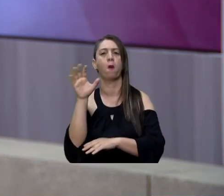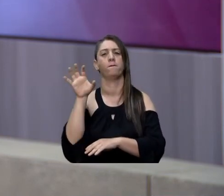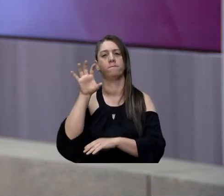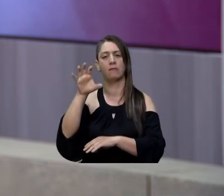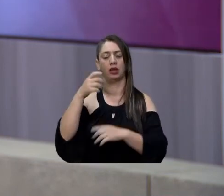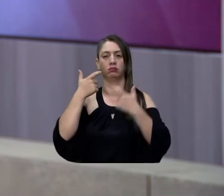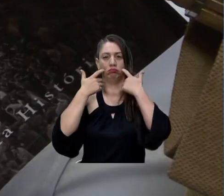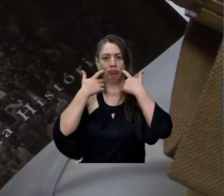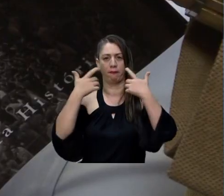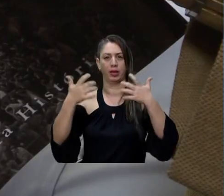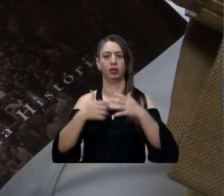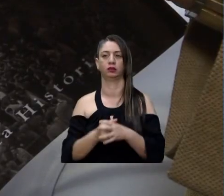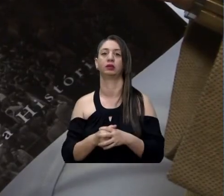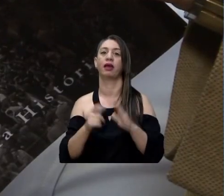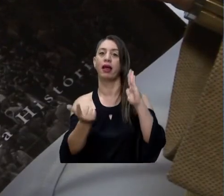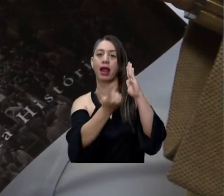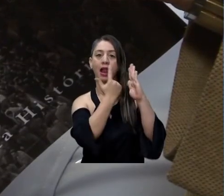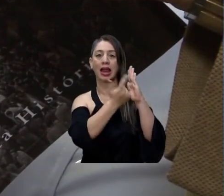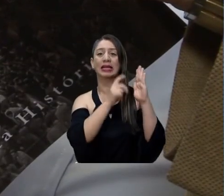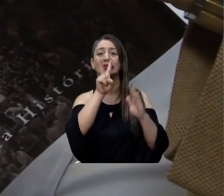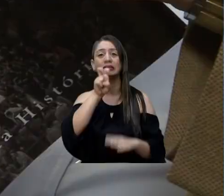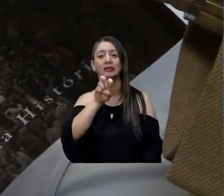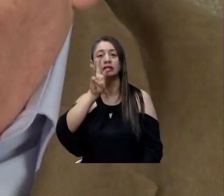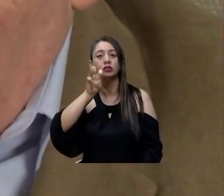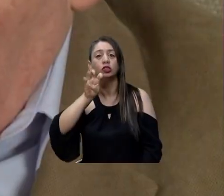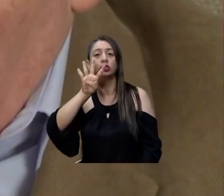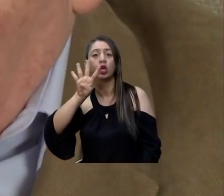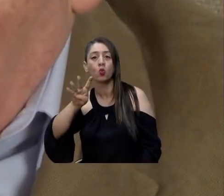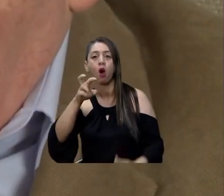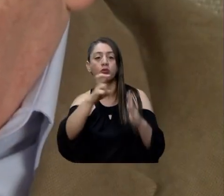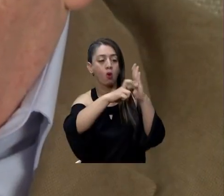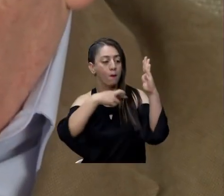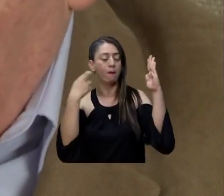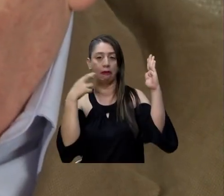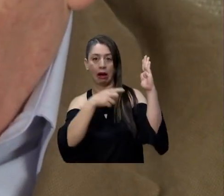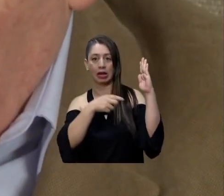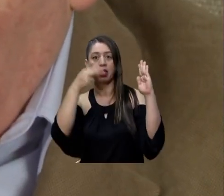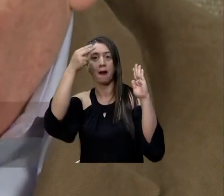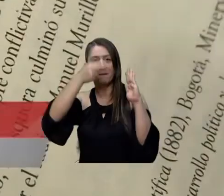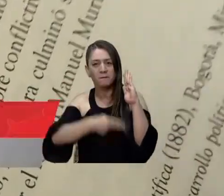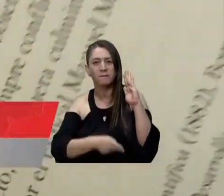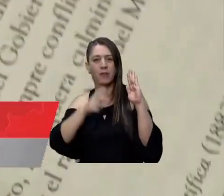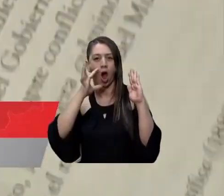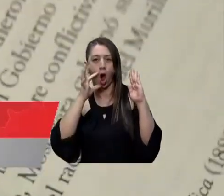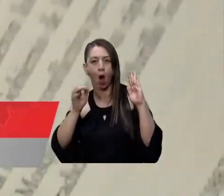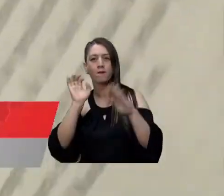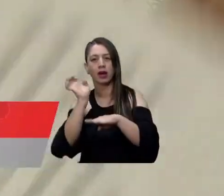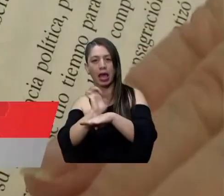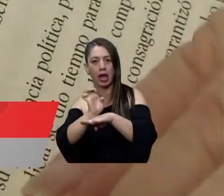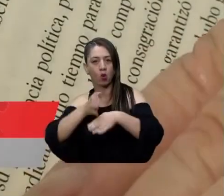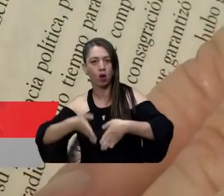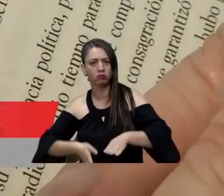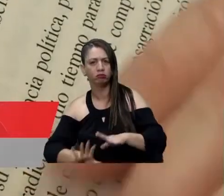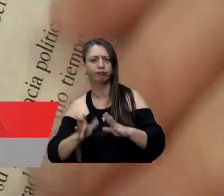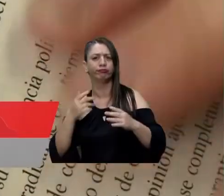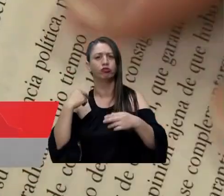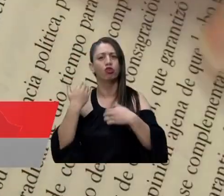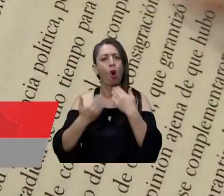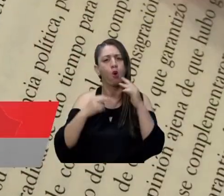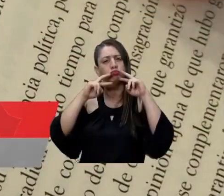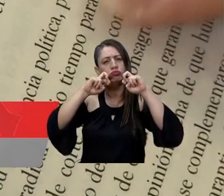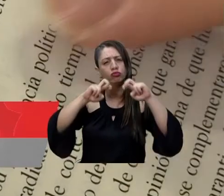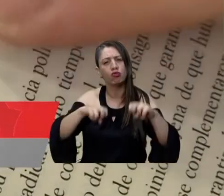extremos. En este libro de 784 páginas, el historiador ecuatoriano recorre de una manera sistémica los